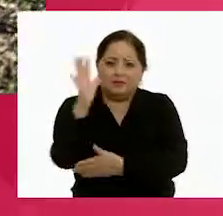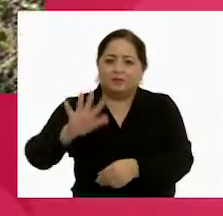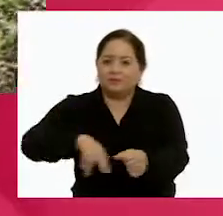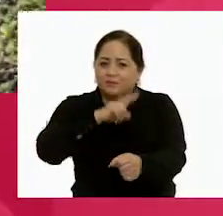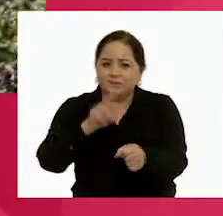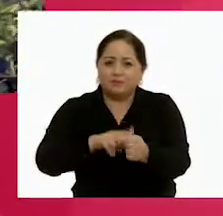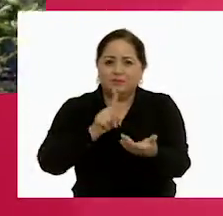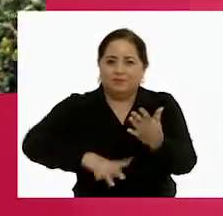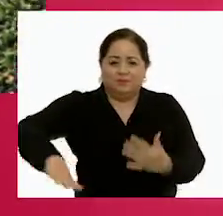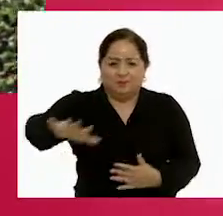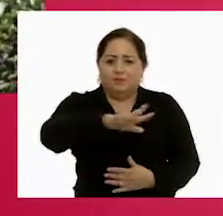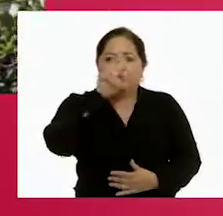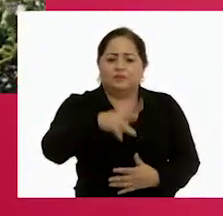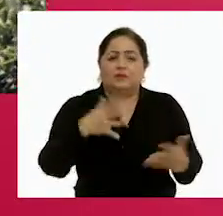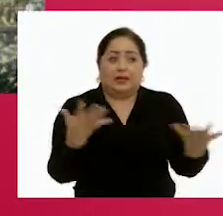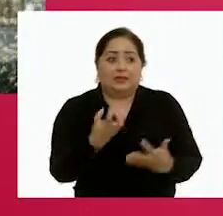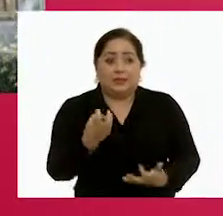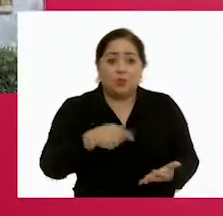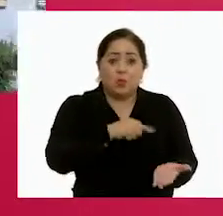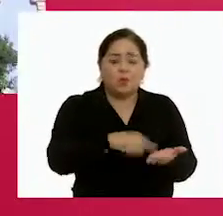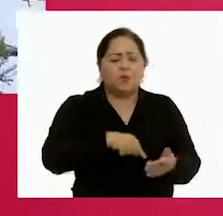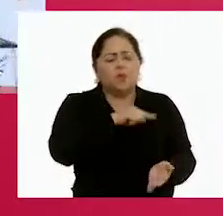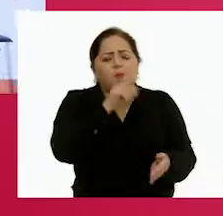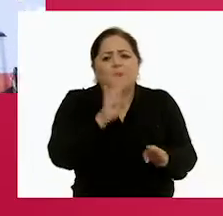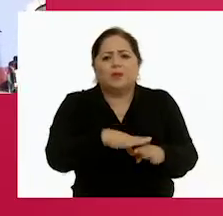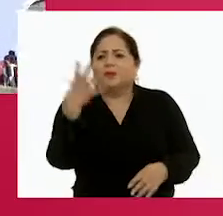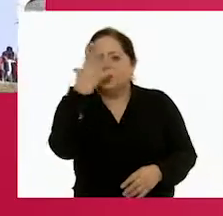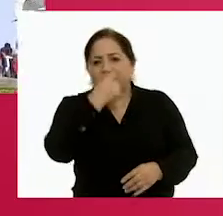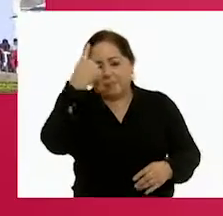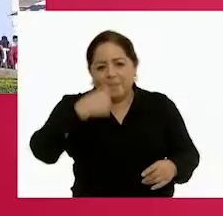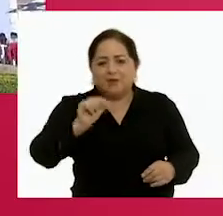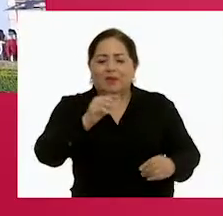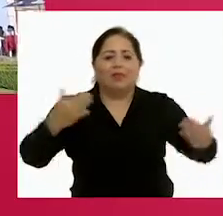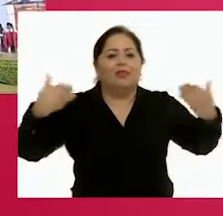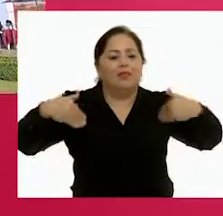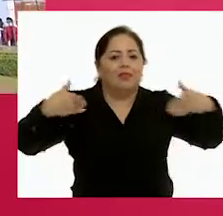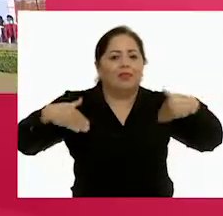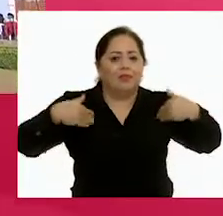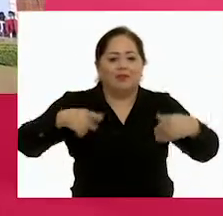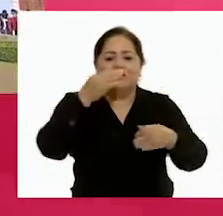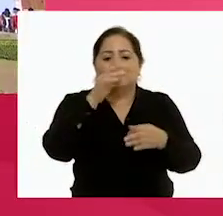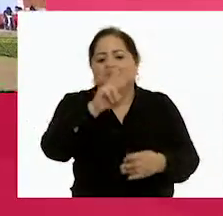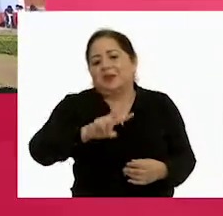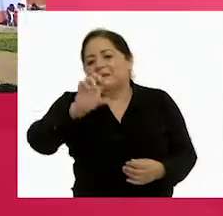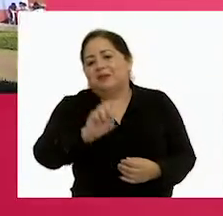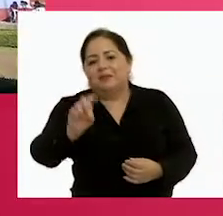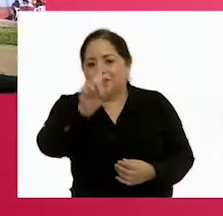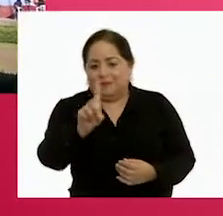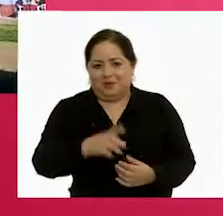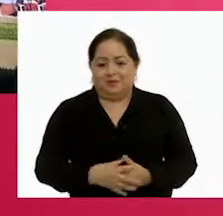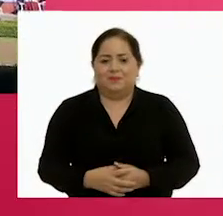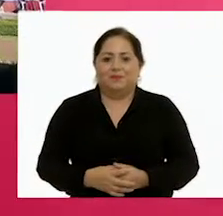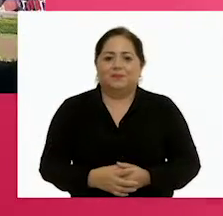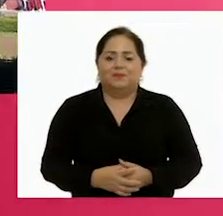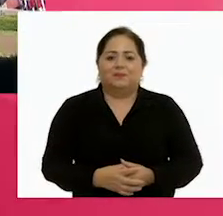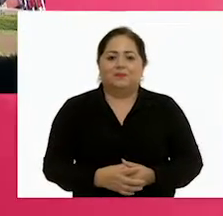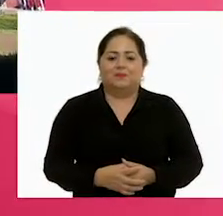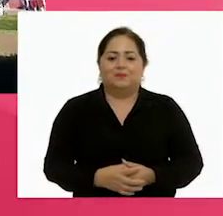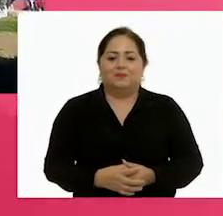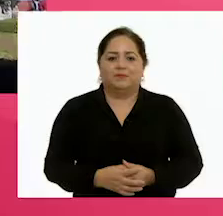naturaleza y texturas hacen de este sitio un lugar ideal para pasar un aventurero fin de semana.